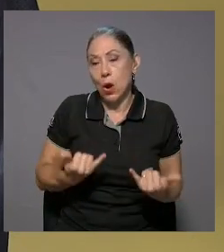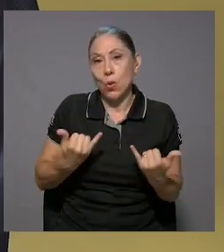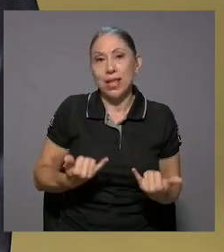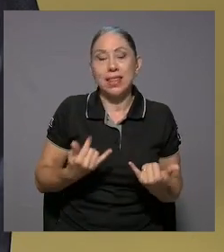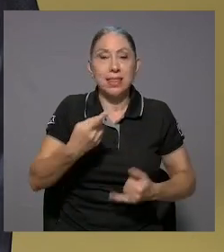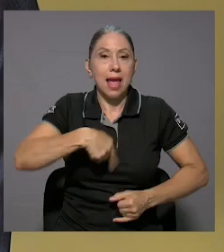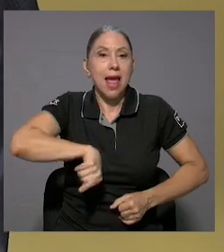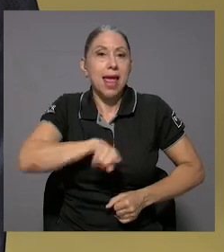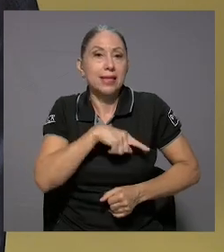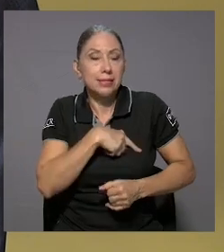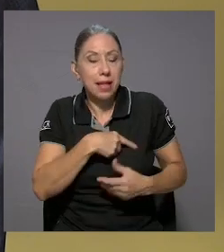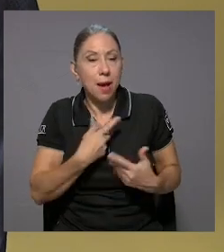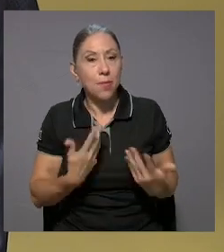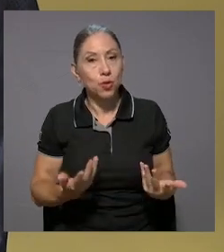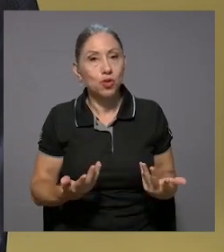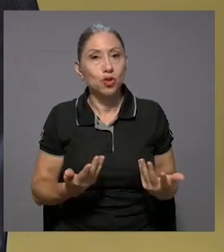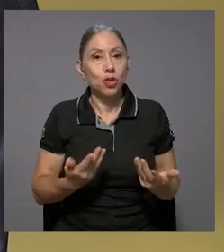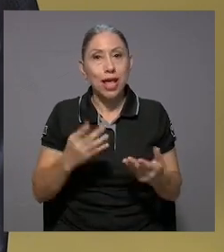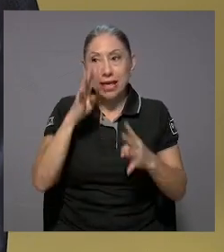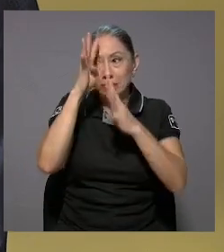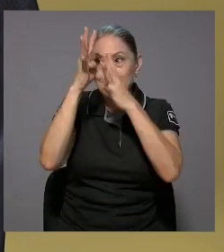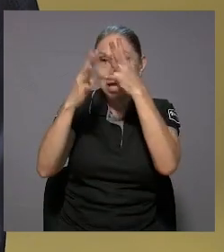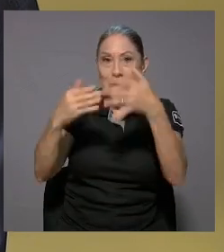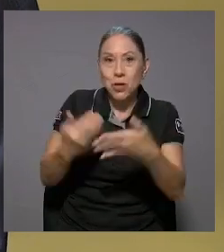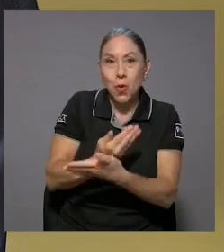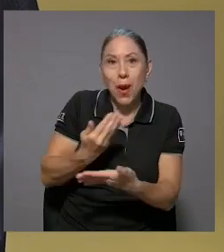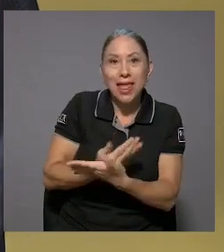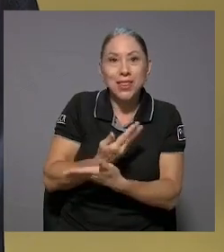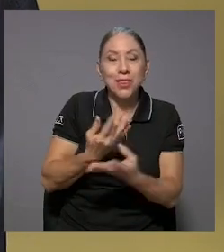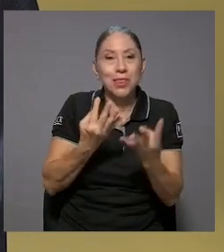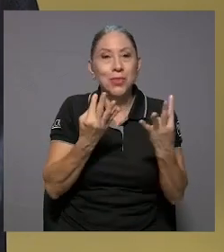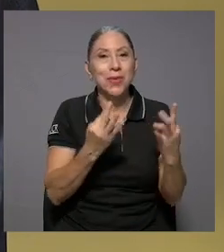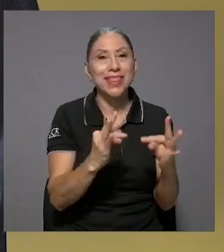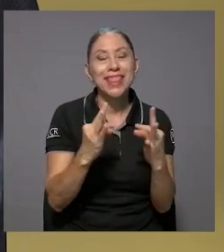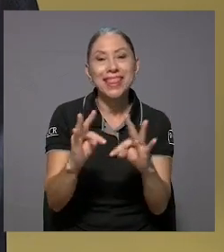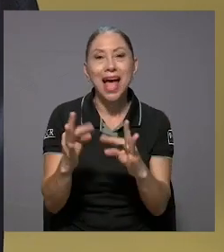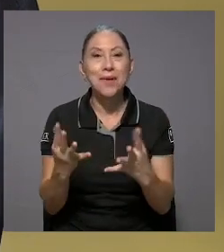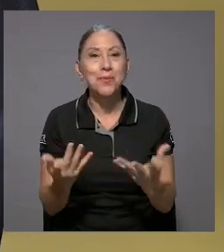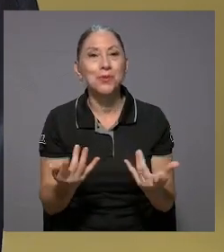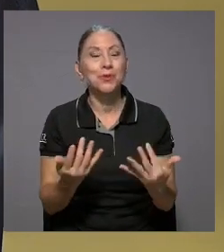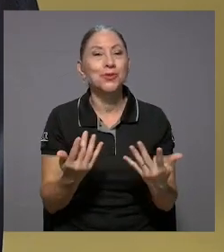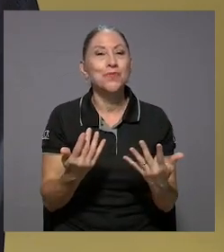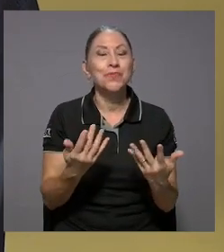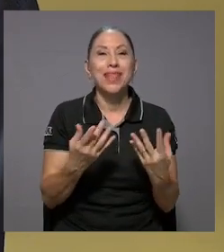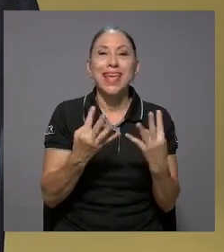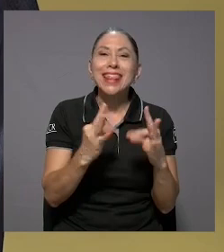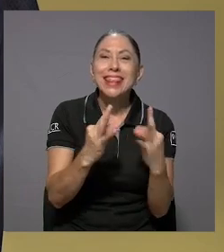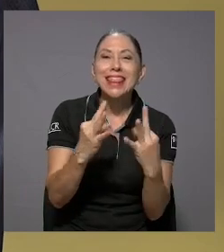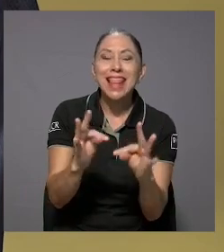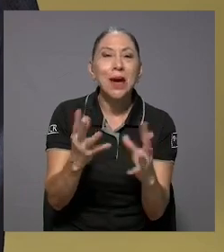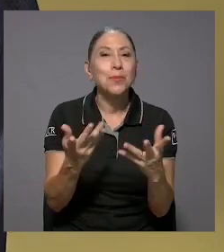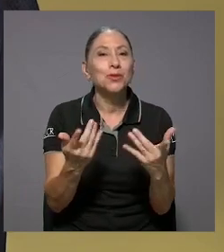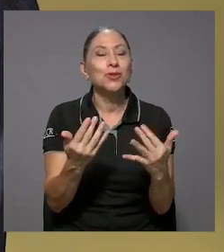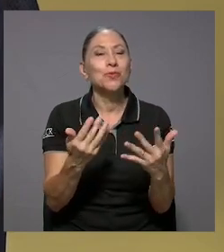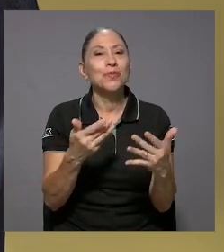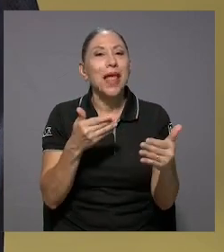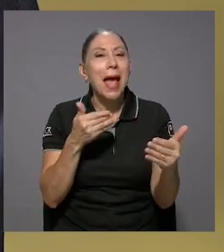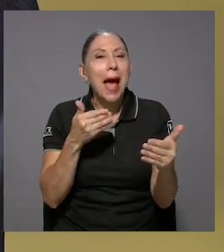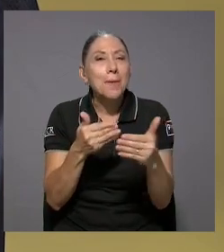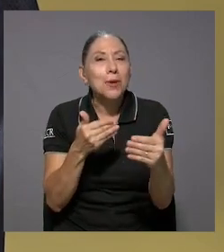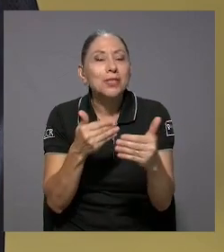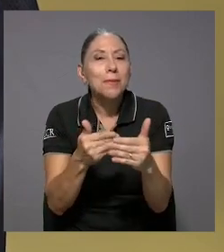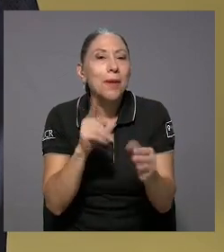Entonces, lo que podría decir es que, bueno, ahorita estamos innovando, por así decirlo, y intentamos